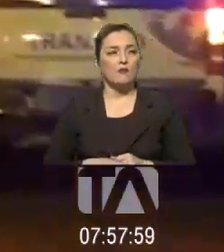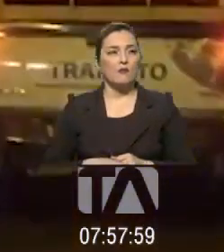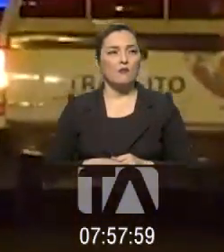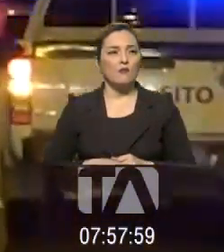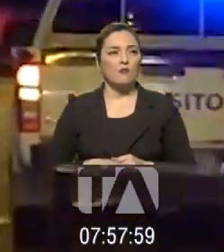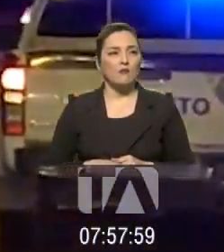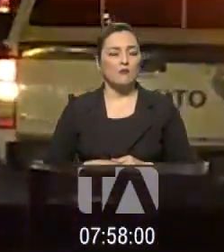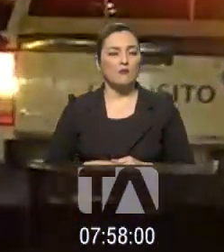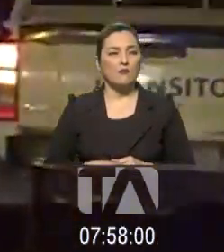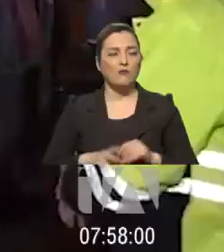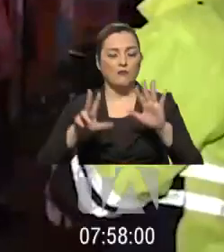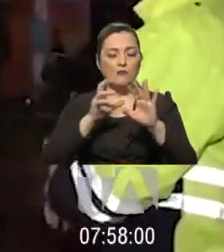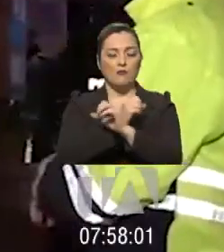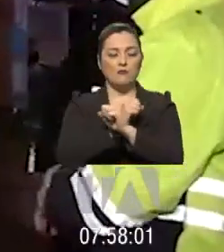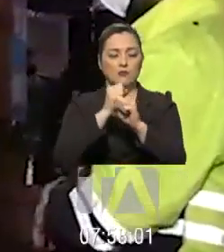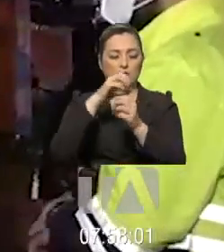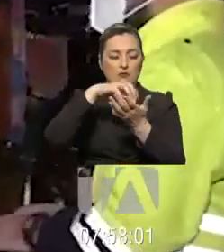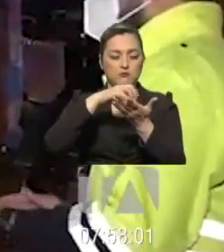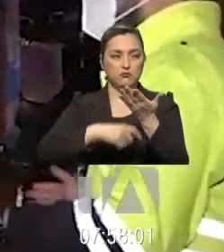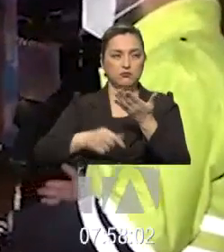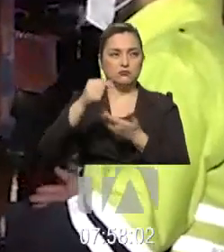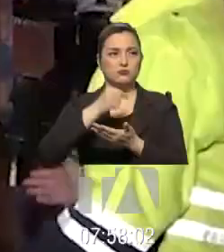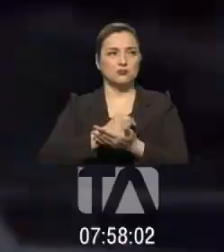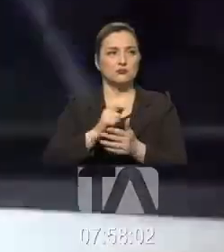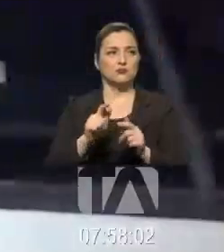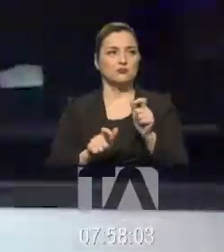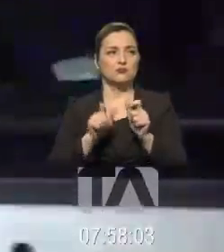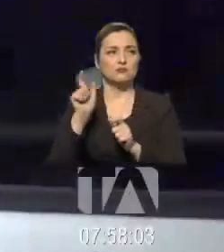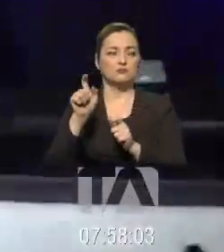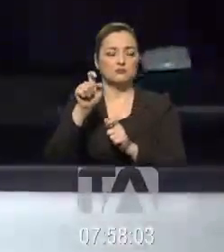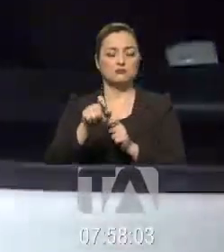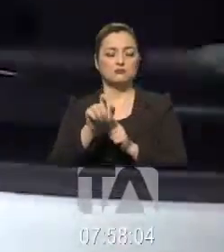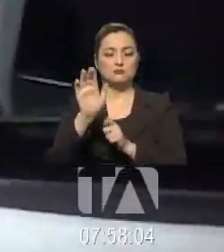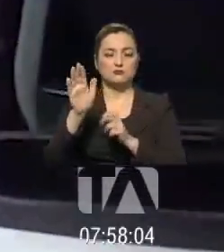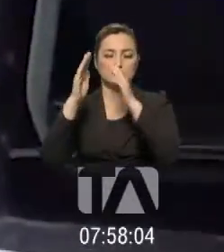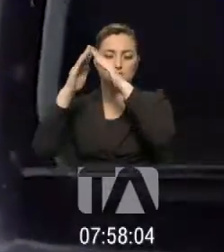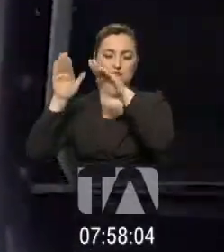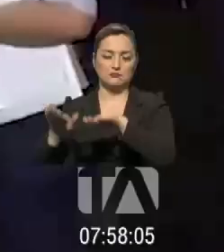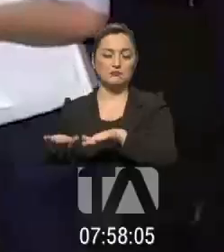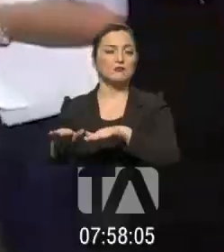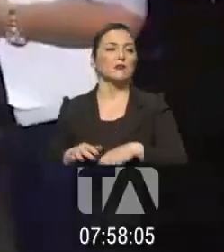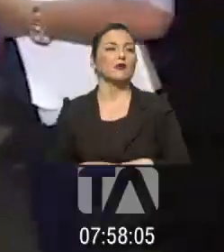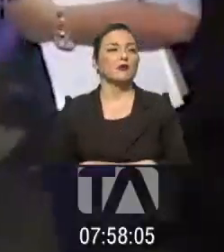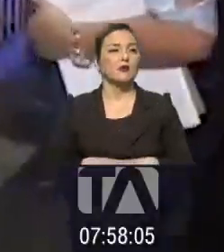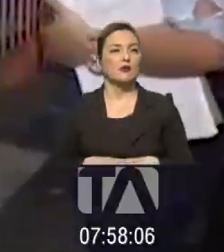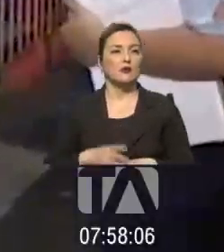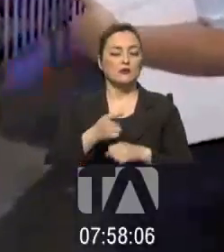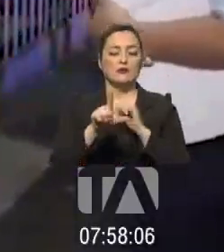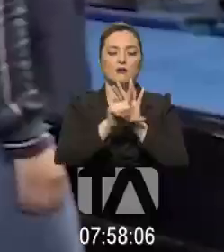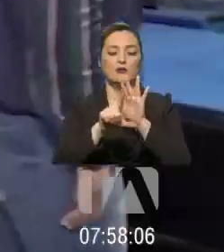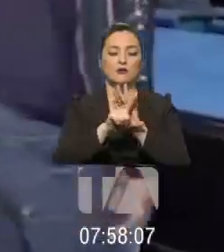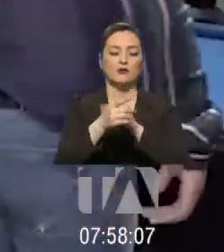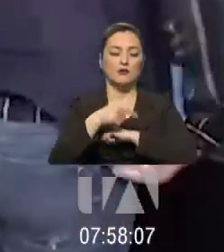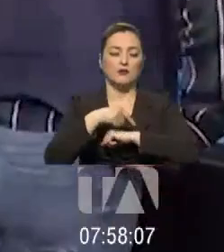8 de la noche. Eso significa que en la provincia del Guayas, los ciudadanos deben estar en sus casas, pues en esta provincia rige el toque de